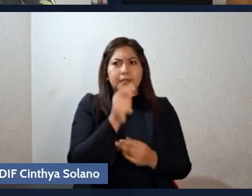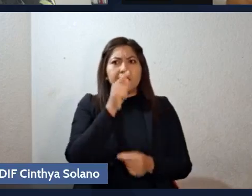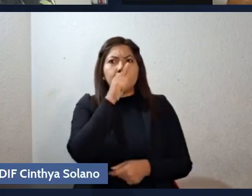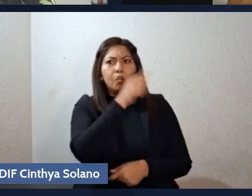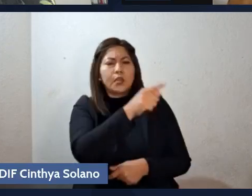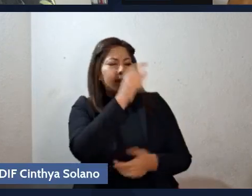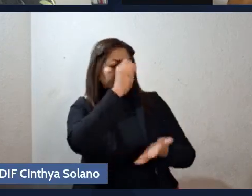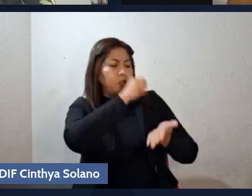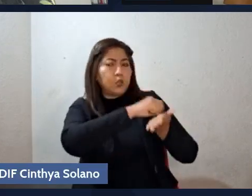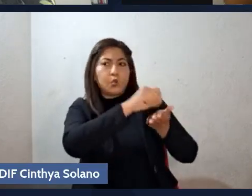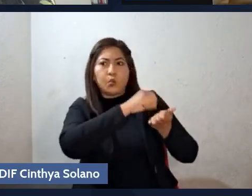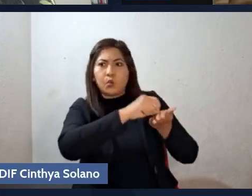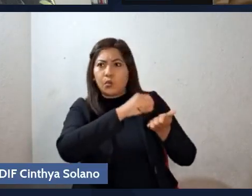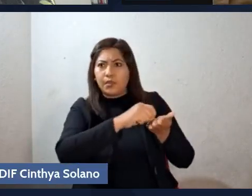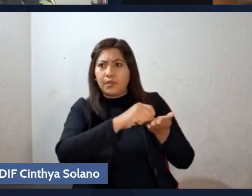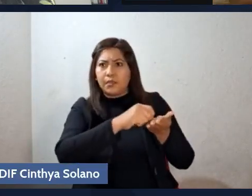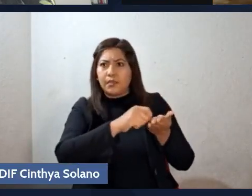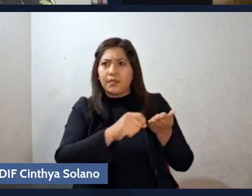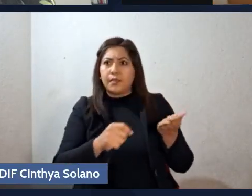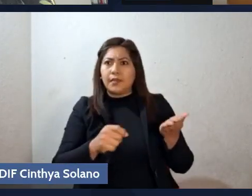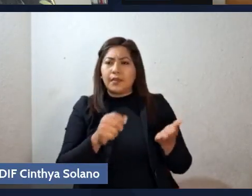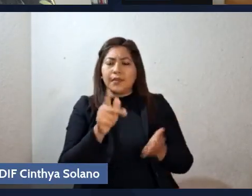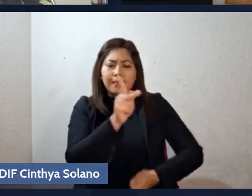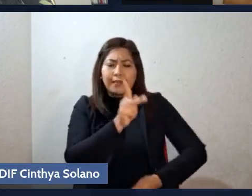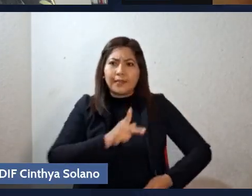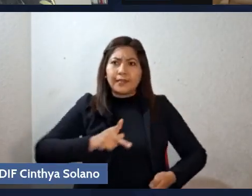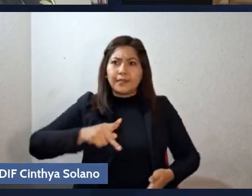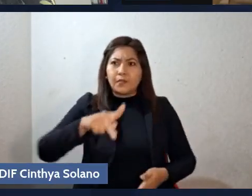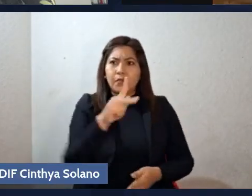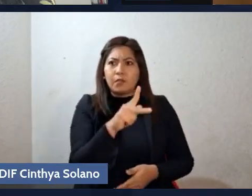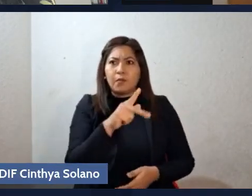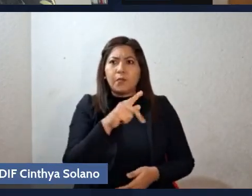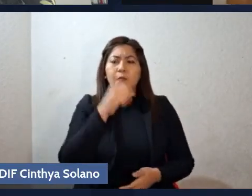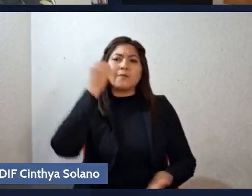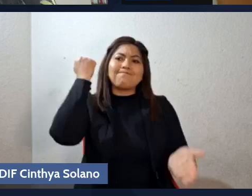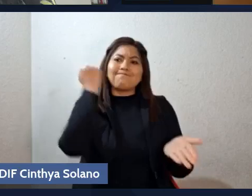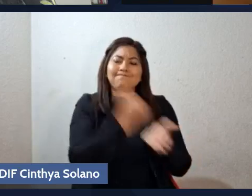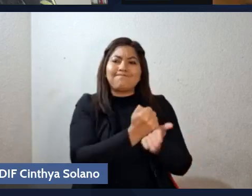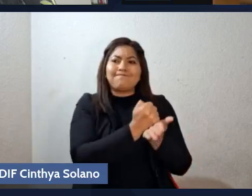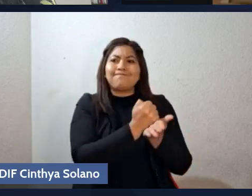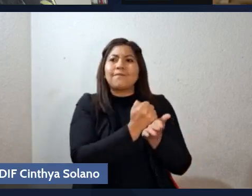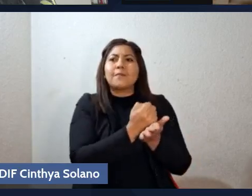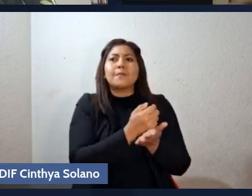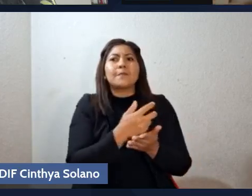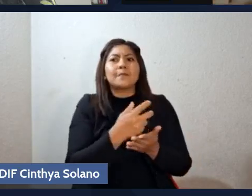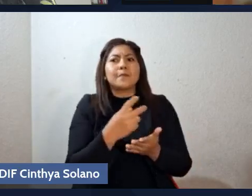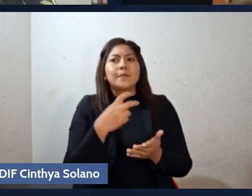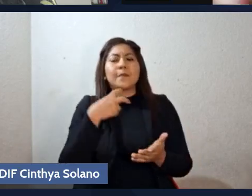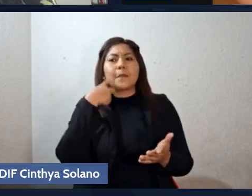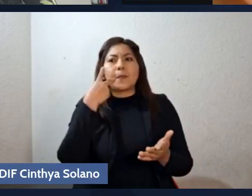pública, pues va a asentar la voluntad del testador,